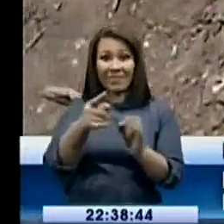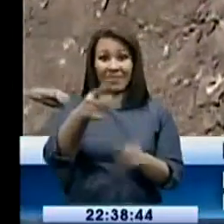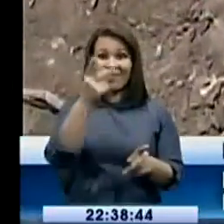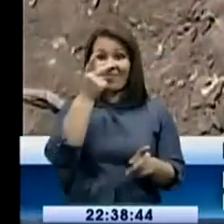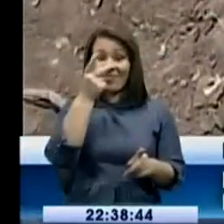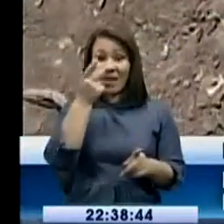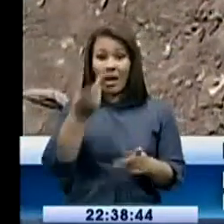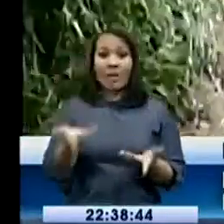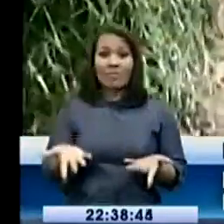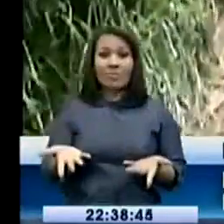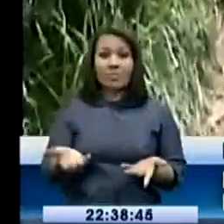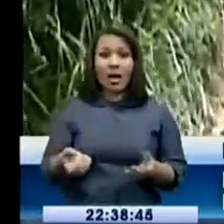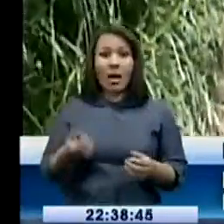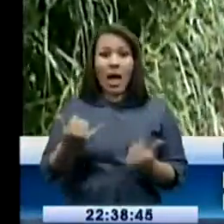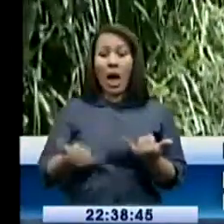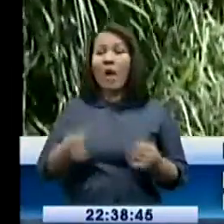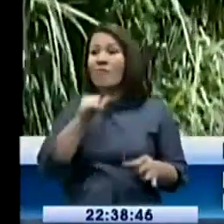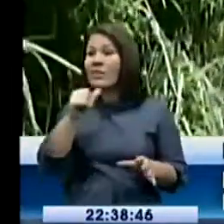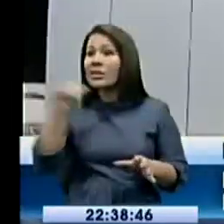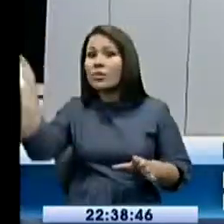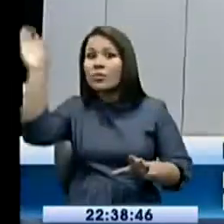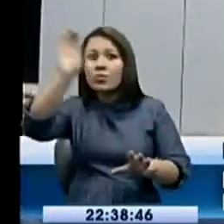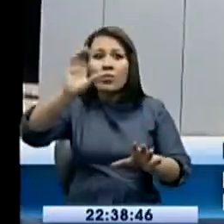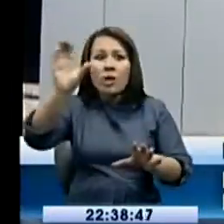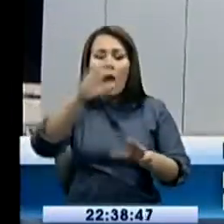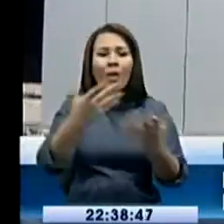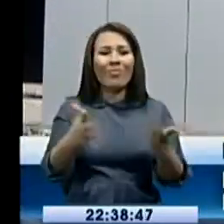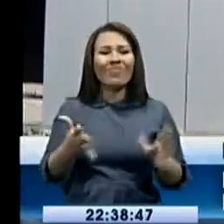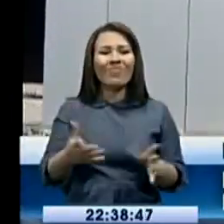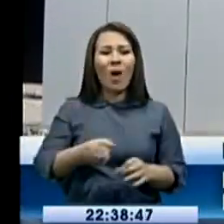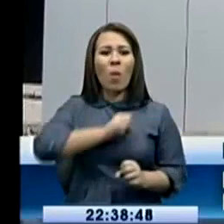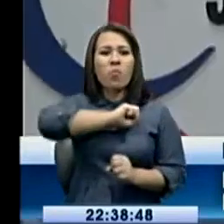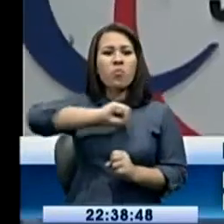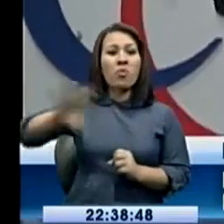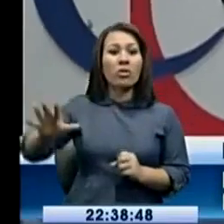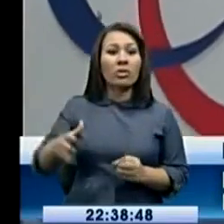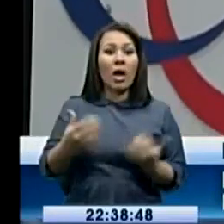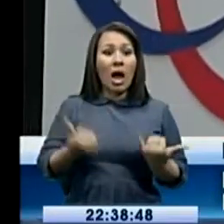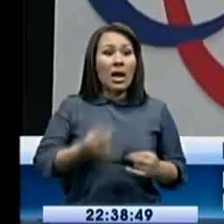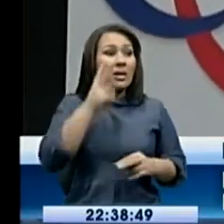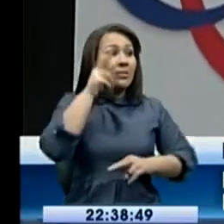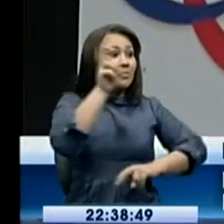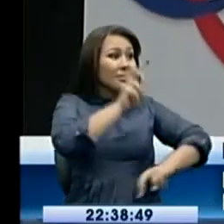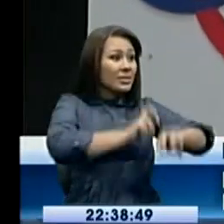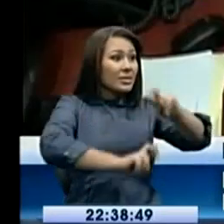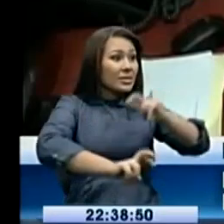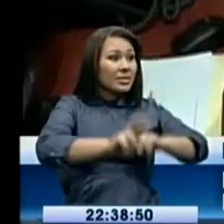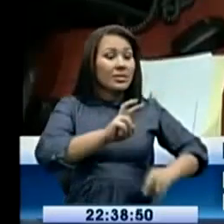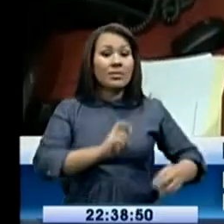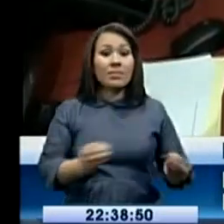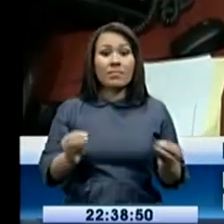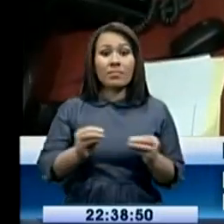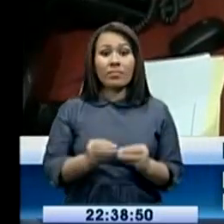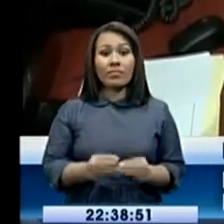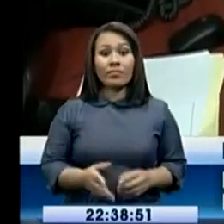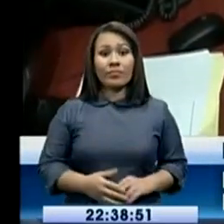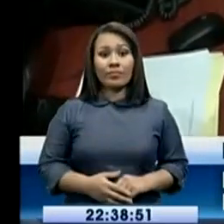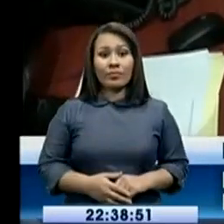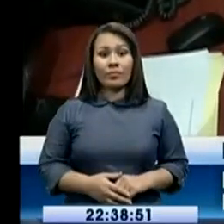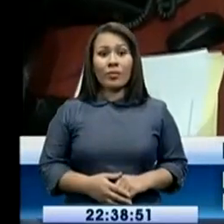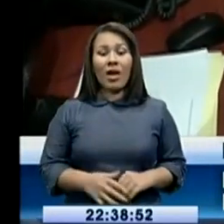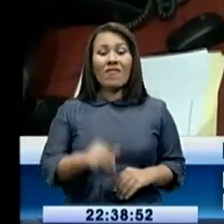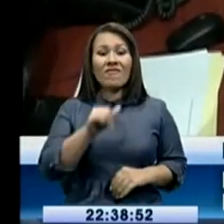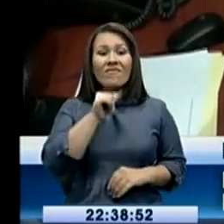del desafortunado aún no aparece. Las investigaciones continuarán en torno a este caso. No ha sido